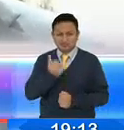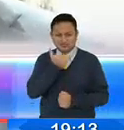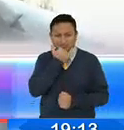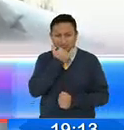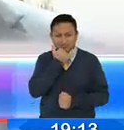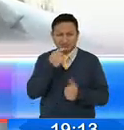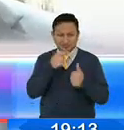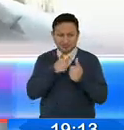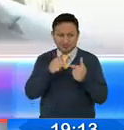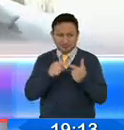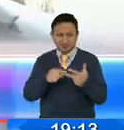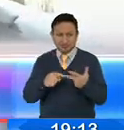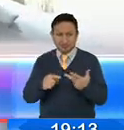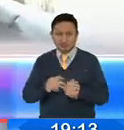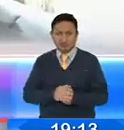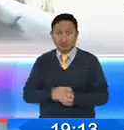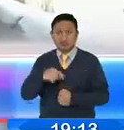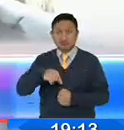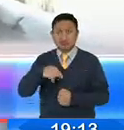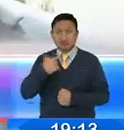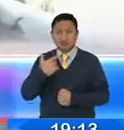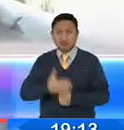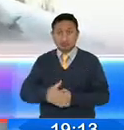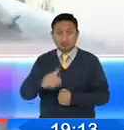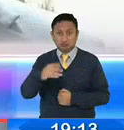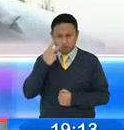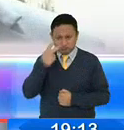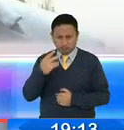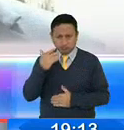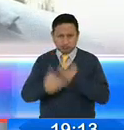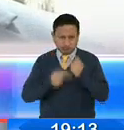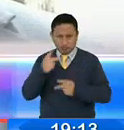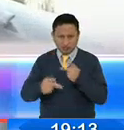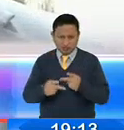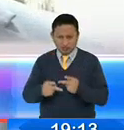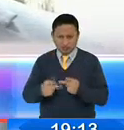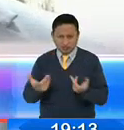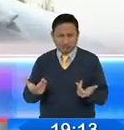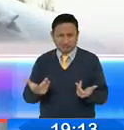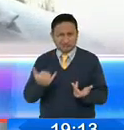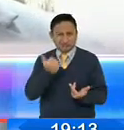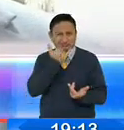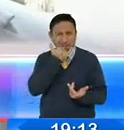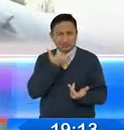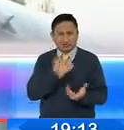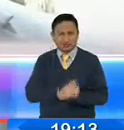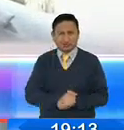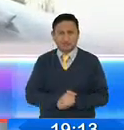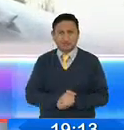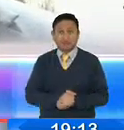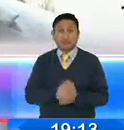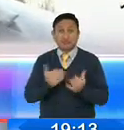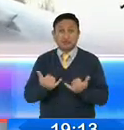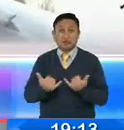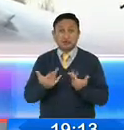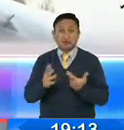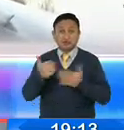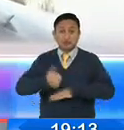ido notando a lo largo de todo el proceso de indagación previa y hoy la